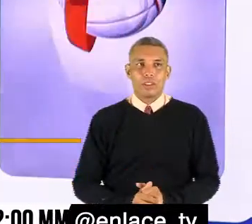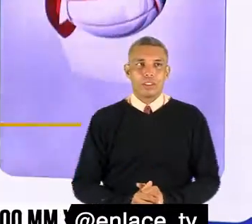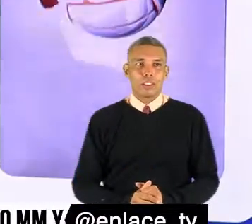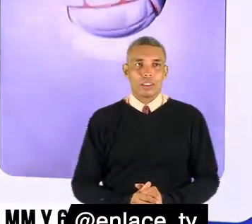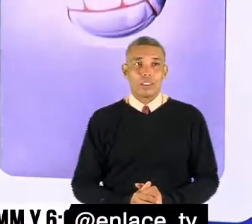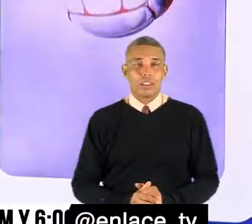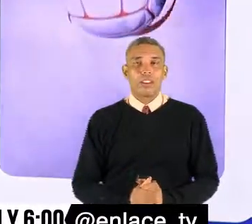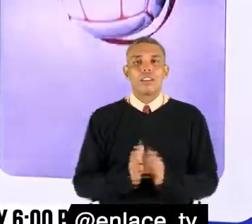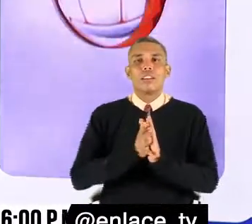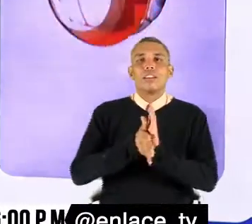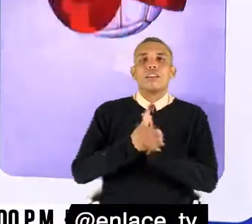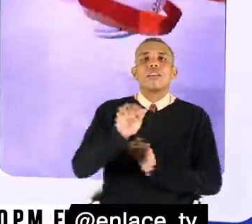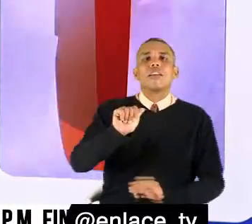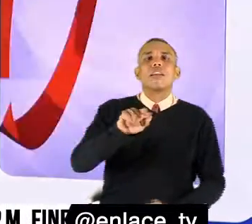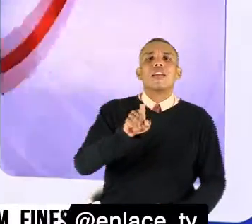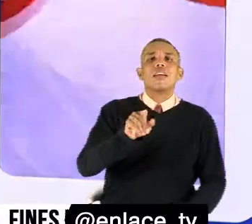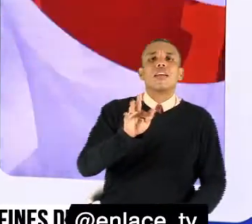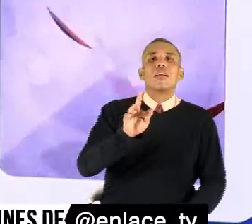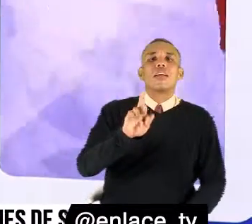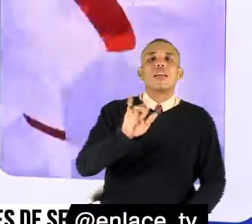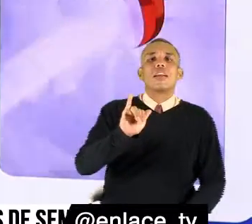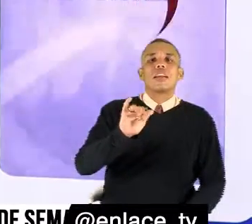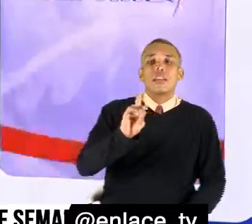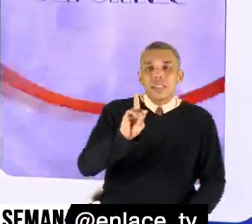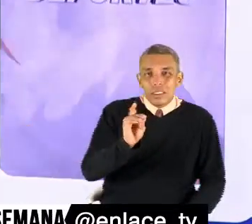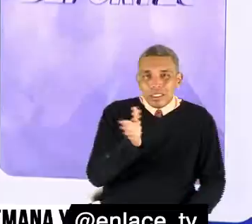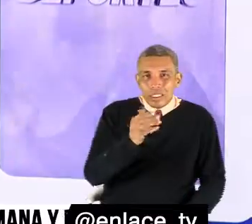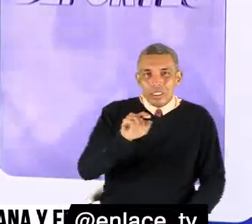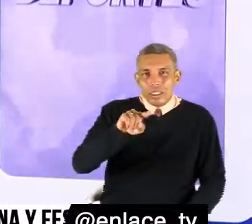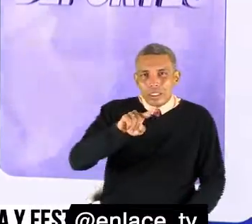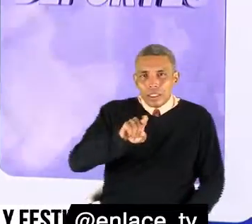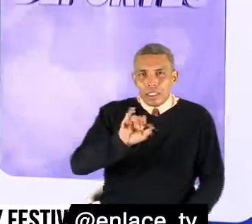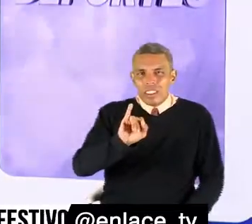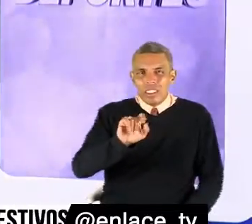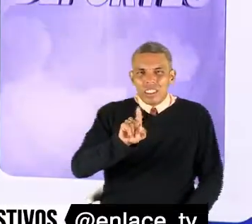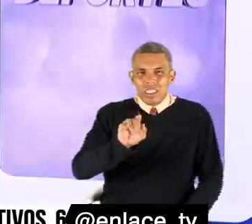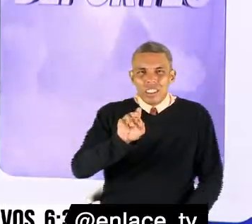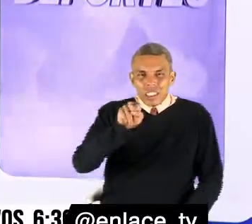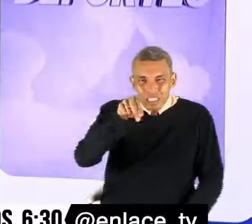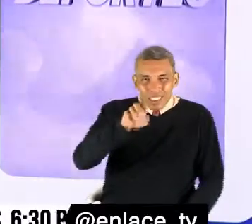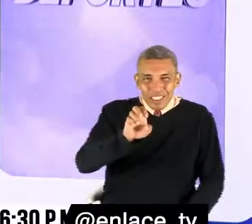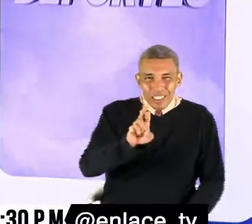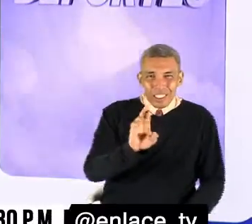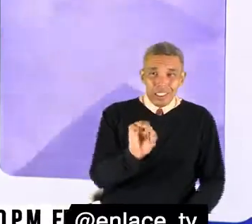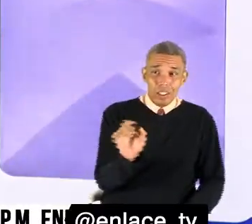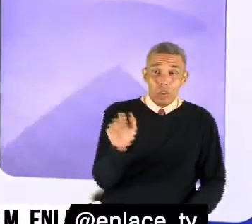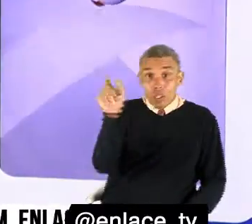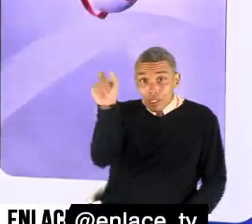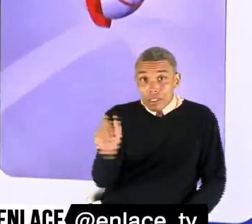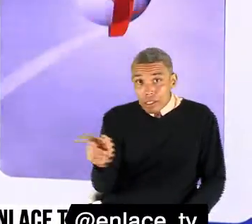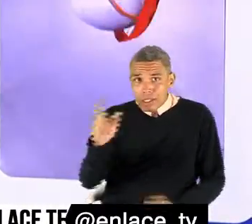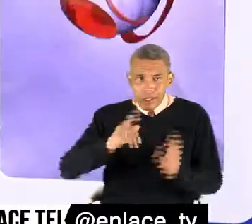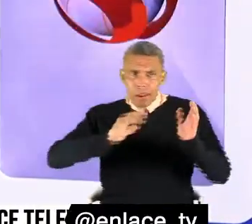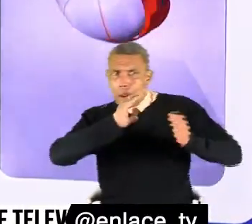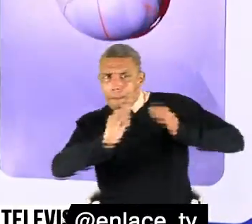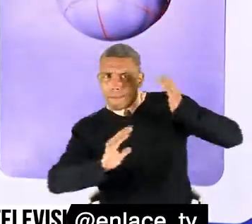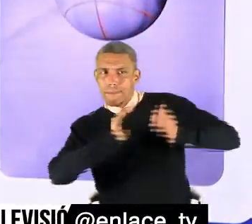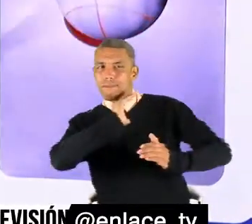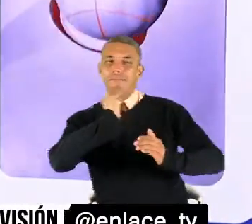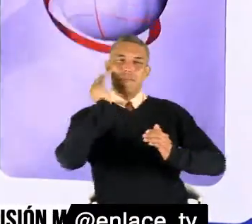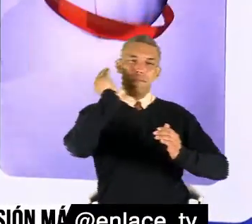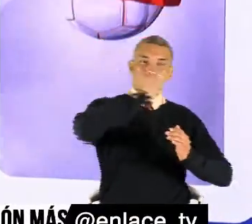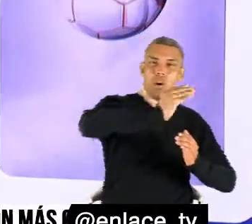Astrid Cisneros fue convocada a la Selección Colombia de Taekwondo, la cual participará en el Panamericano, la cuota de Santander, en esta